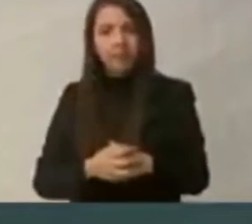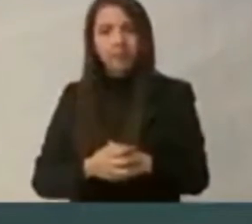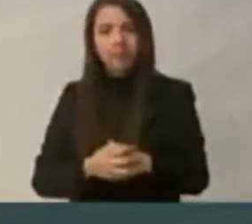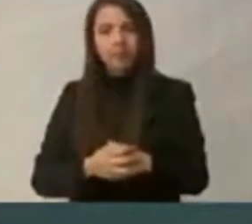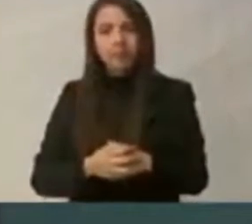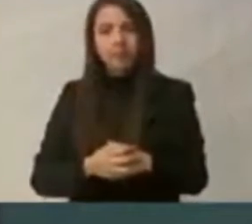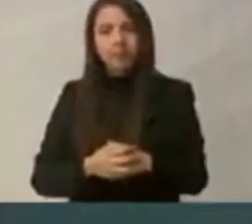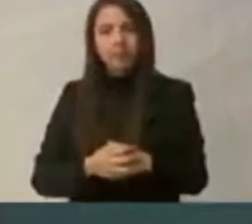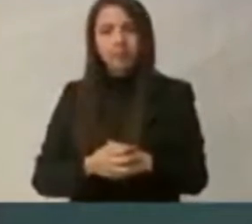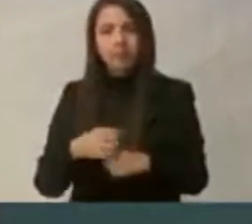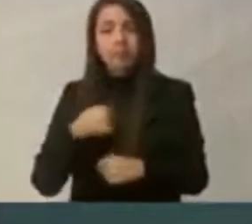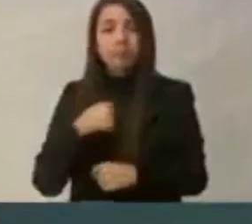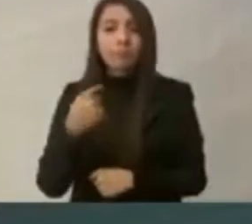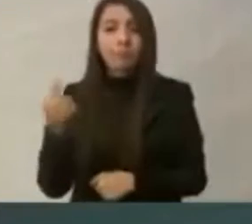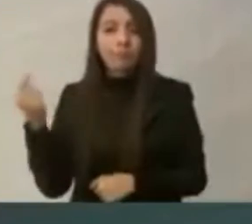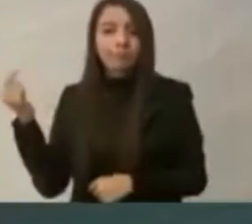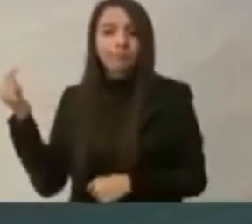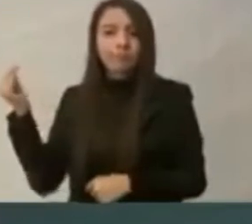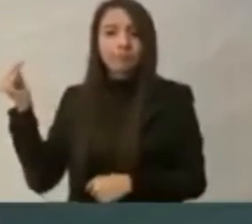refrendar